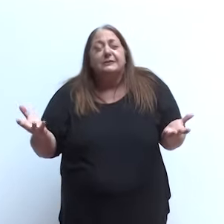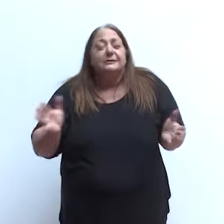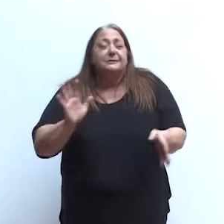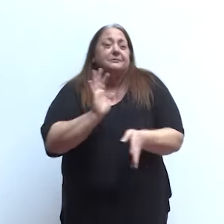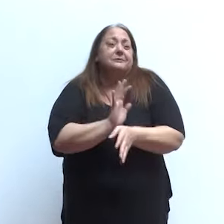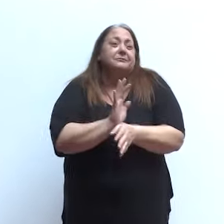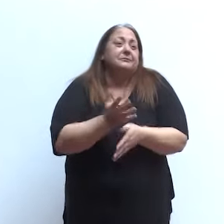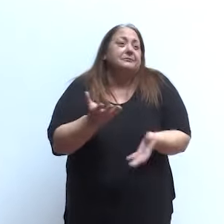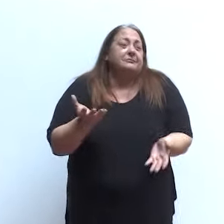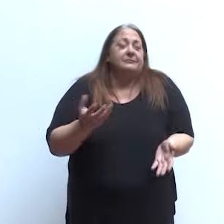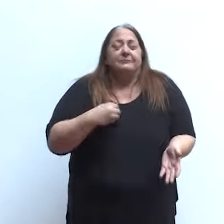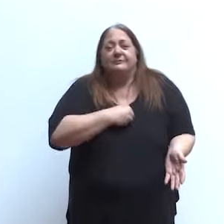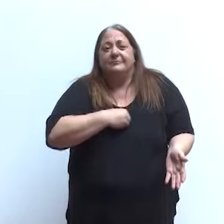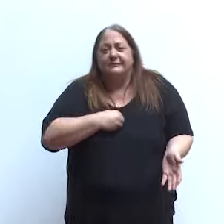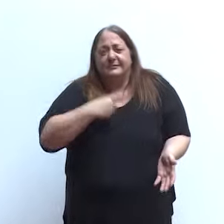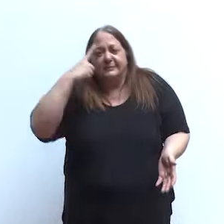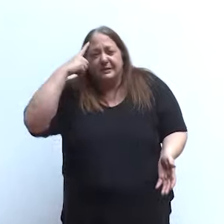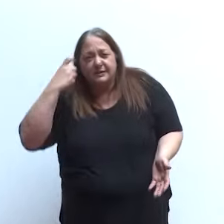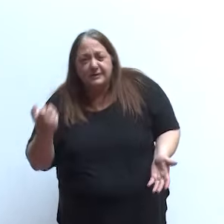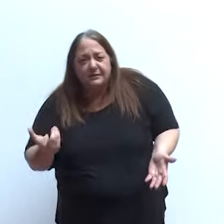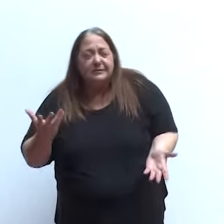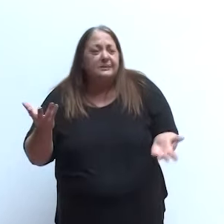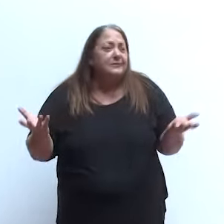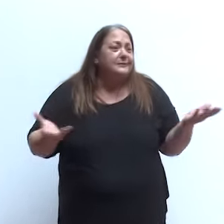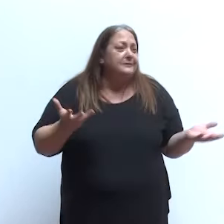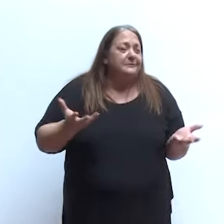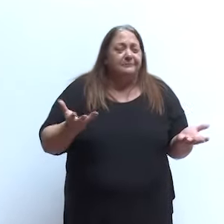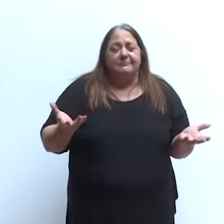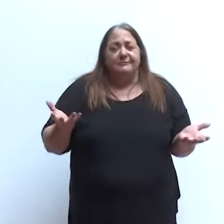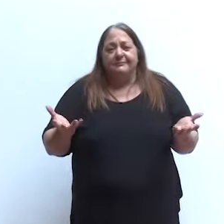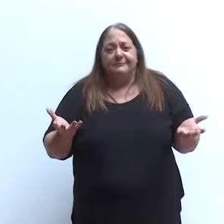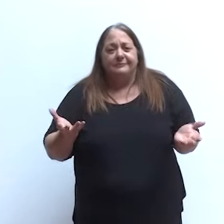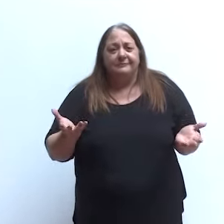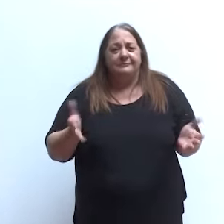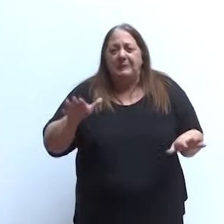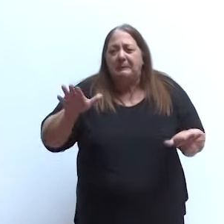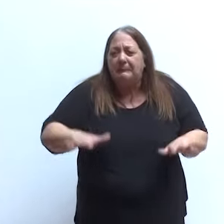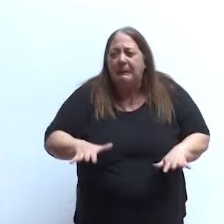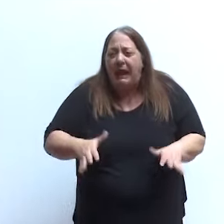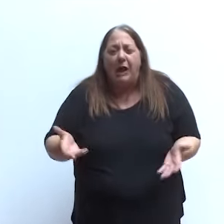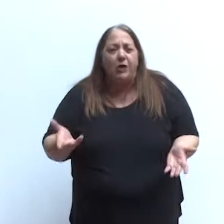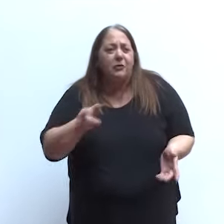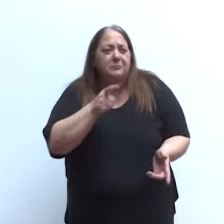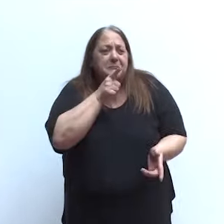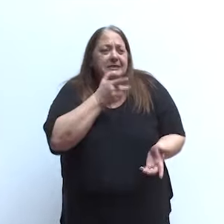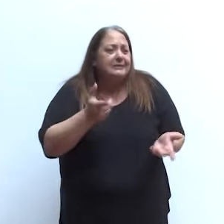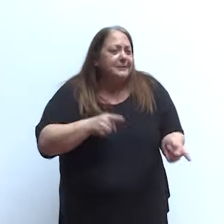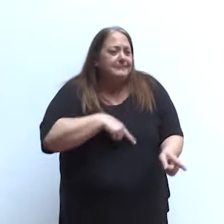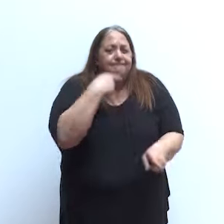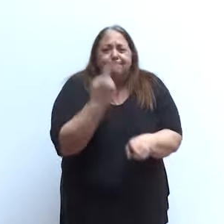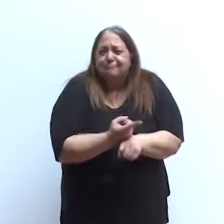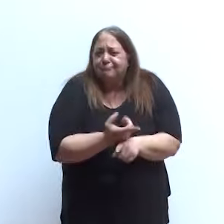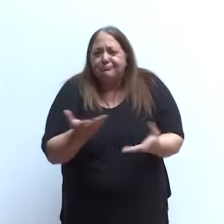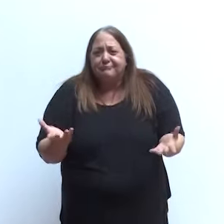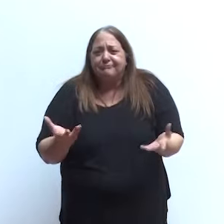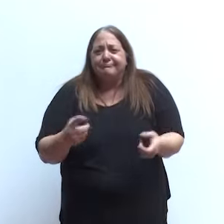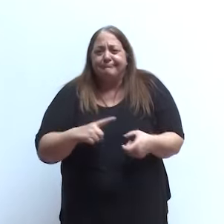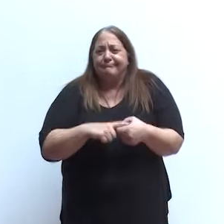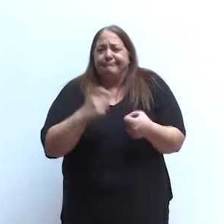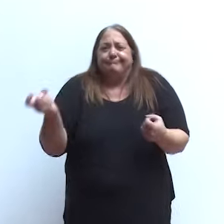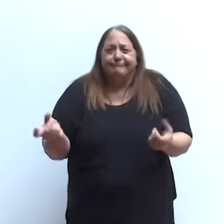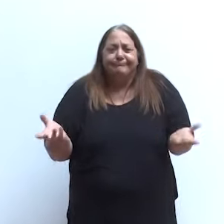no es decir nos fueron ganando algunas pasiones bajas que que que no podemos Desactivar que no pudimos después Desactivar porque es gente